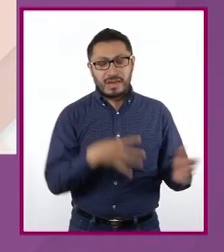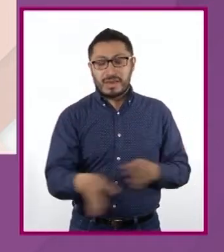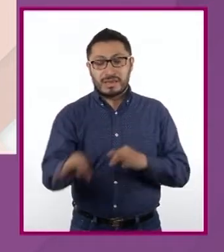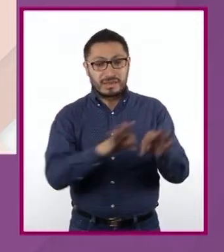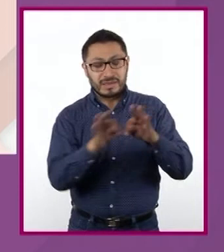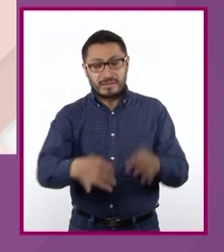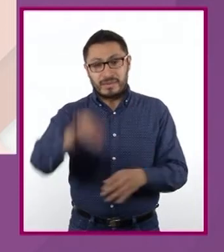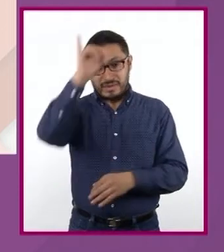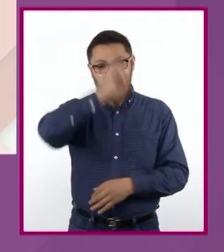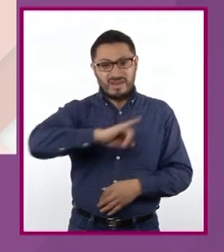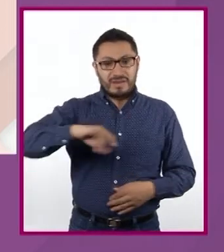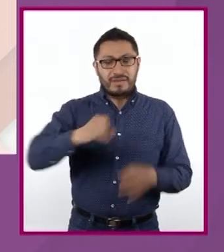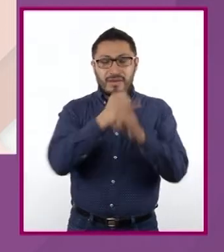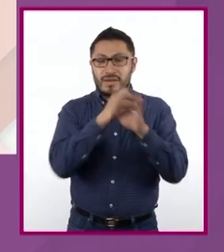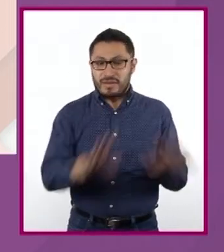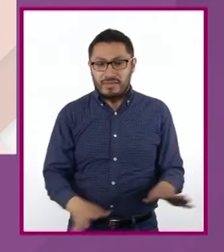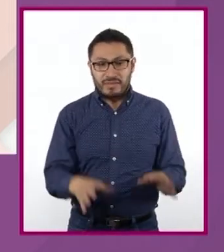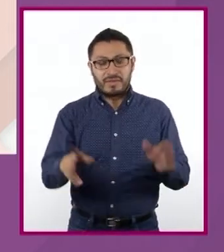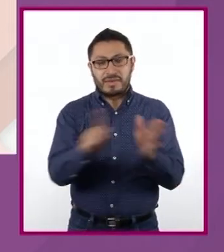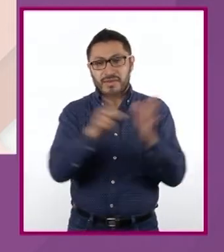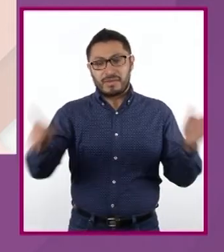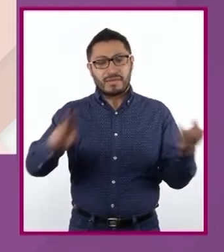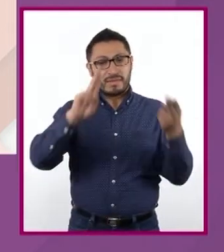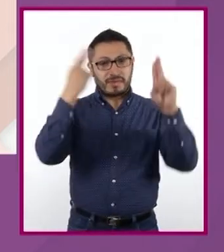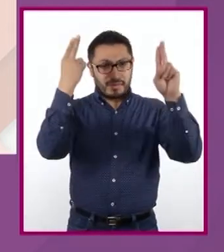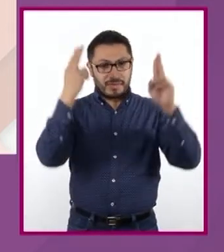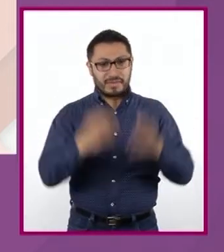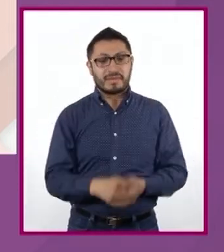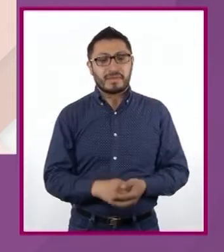puesto de jefa de información y prensa en la UNAM.